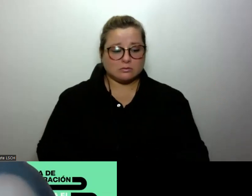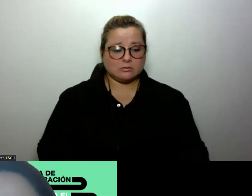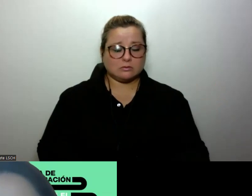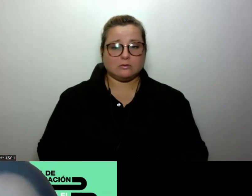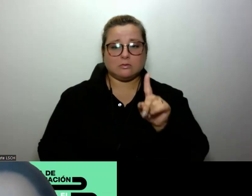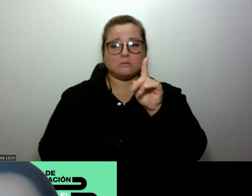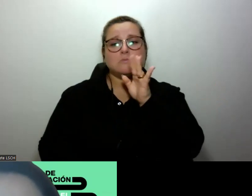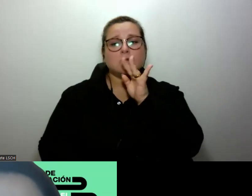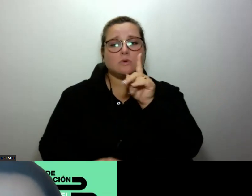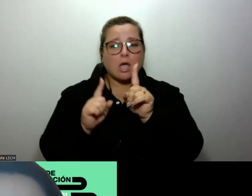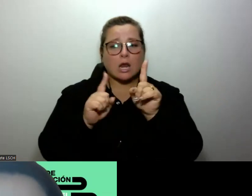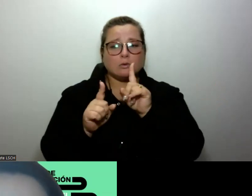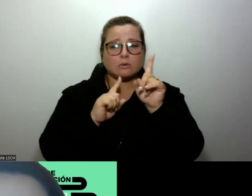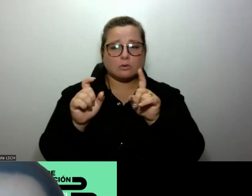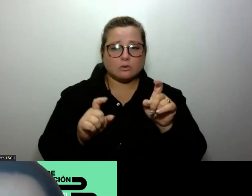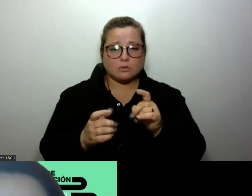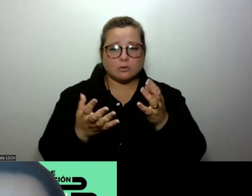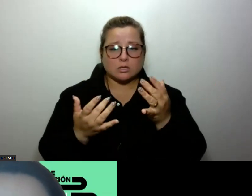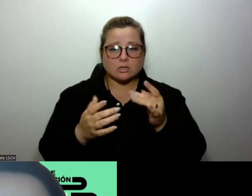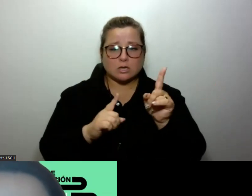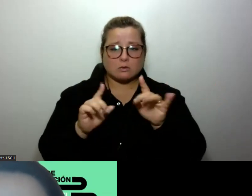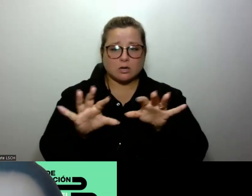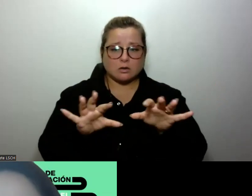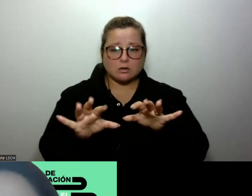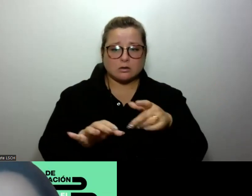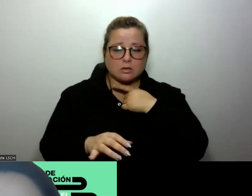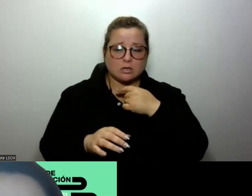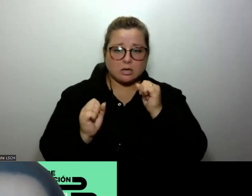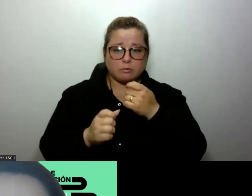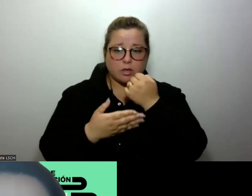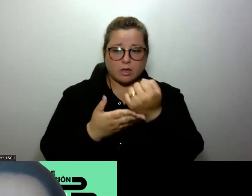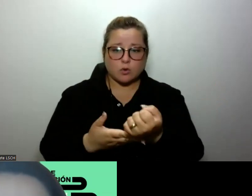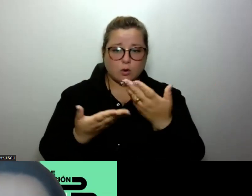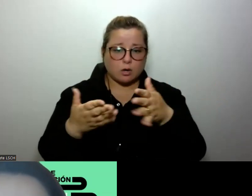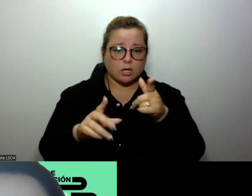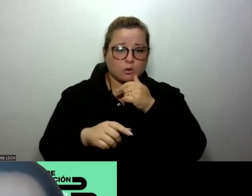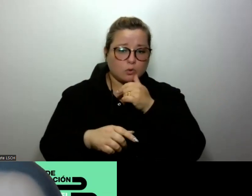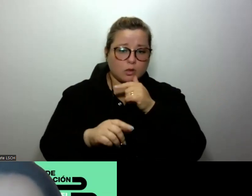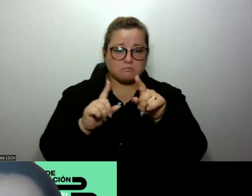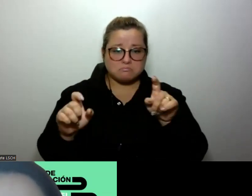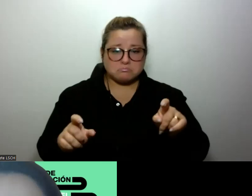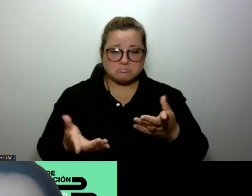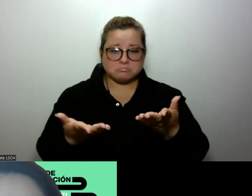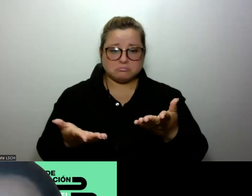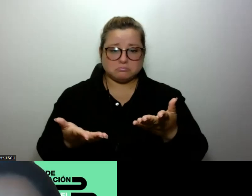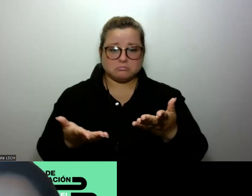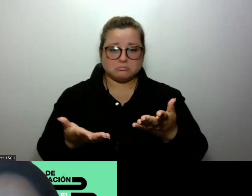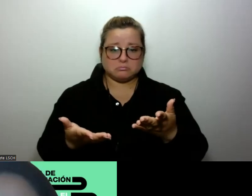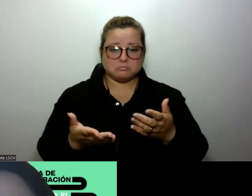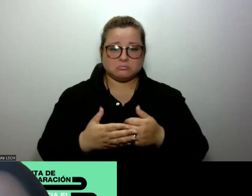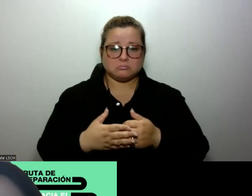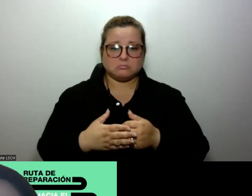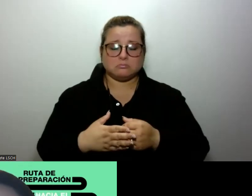un par de minutos Alguien necesita algo en particular algo que crean que yo pueda ayudar cualquier duda consulta la pueden hacer